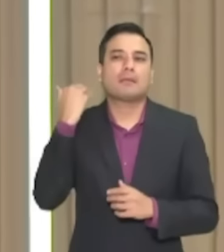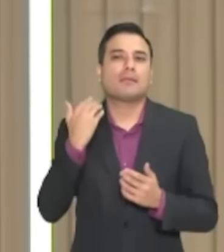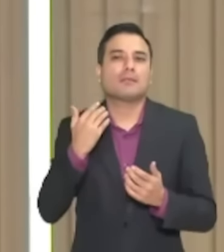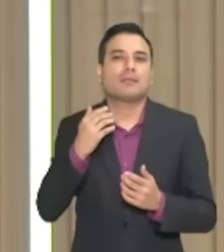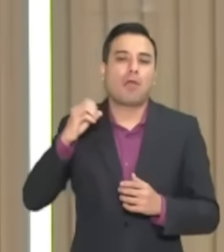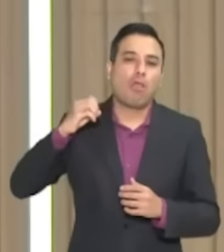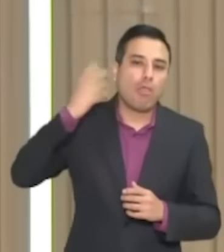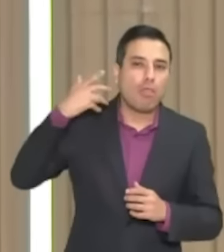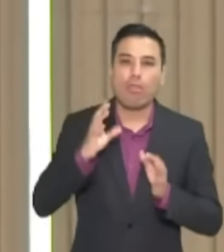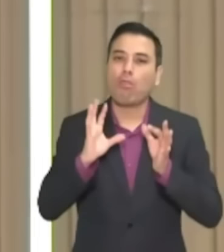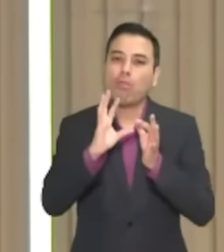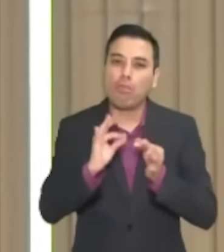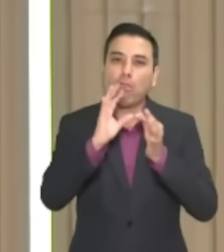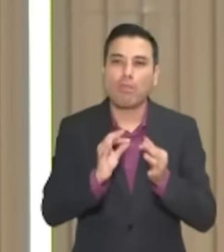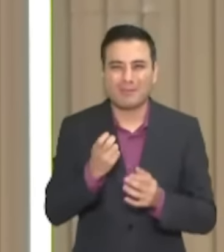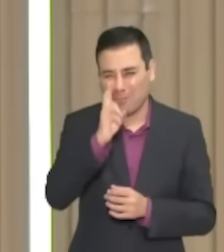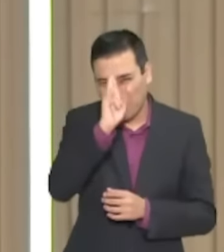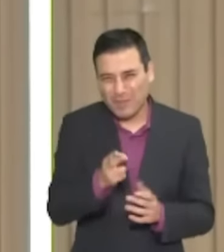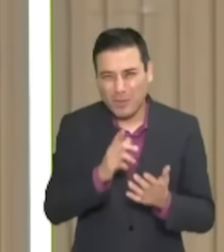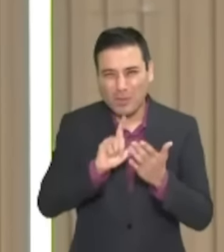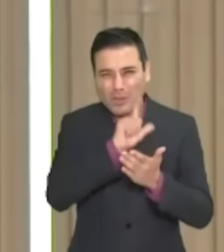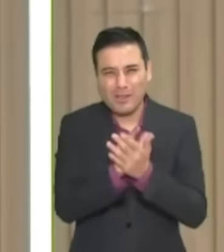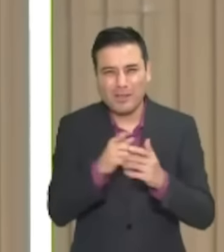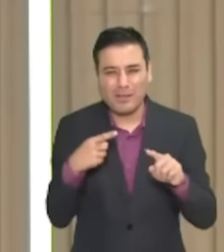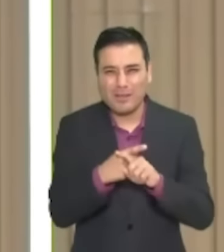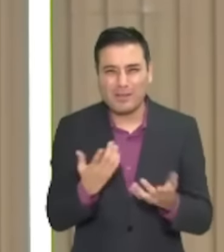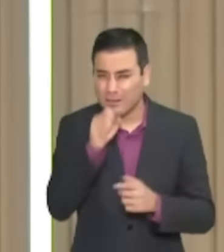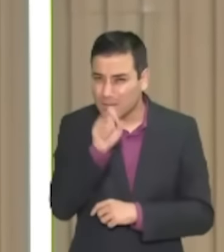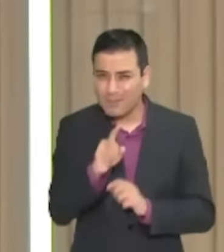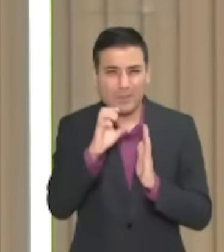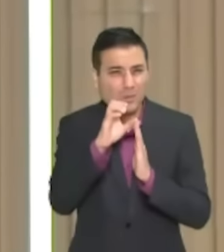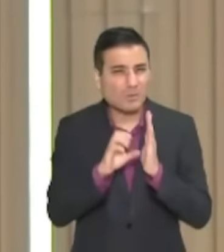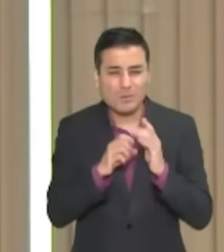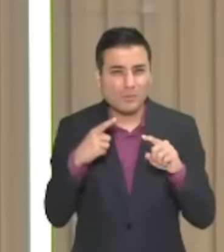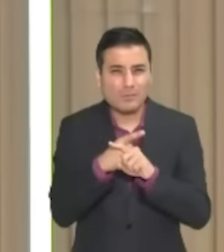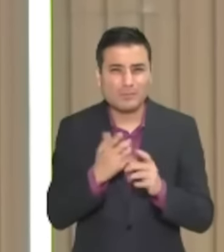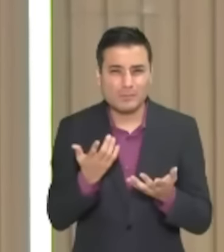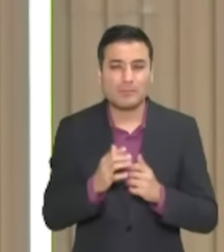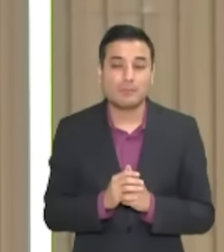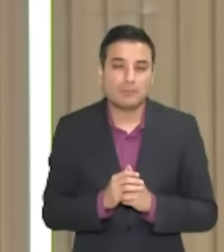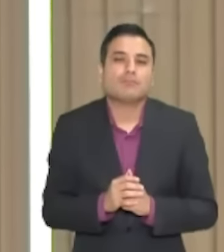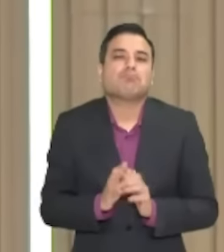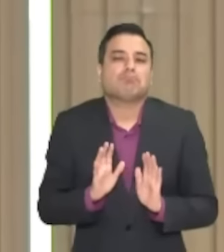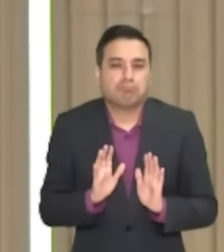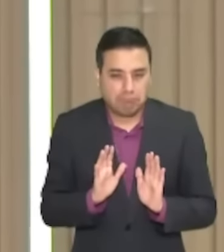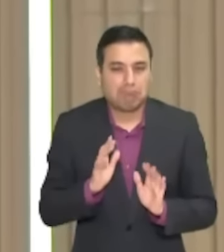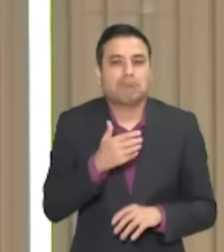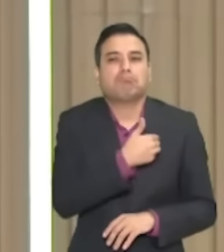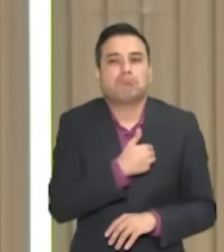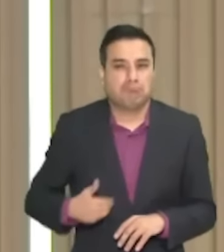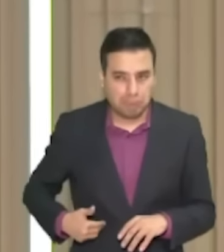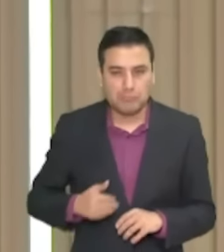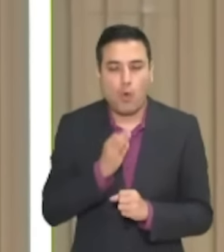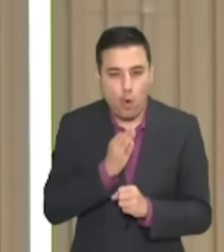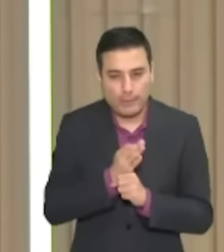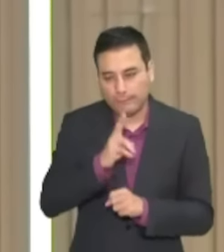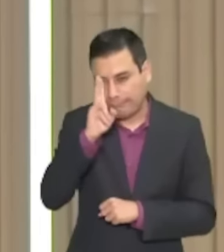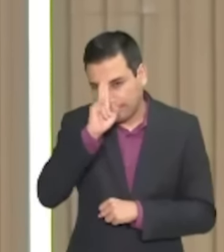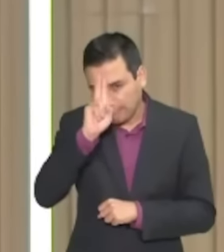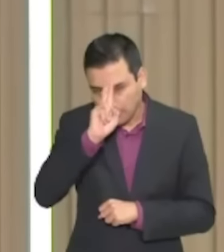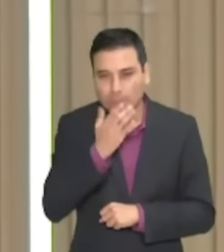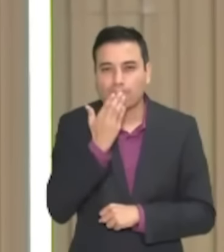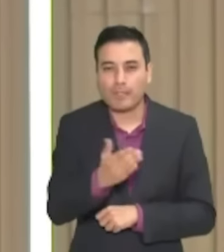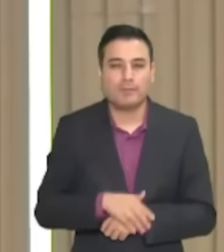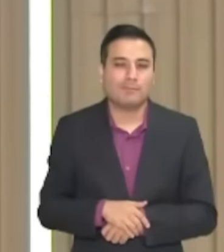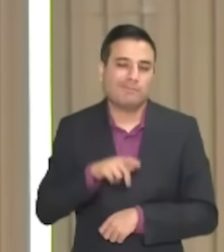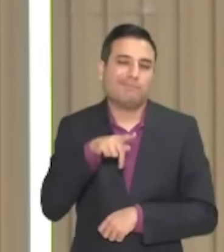de intromisiones que están prohibidas no solo por la ley, sino por la Constitución. Qué bueno que haya algún gesto de prudencia y lamento que no haya